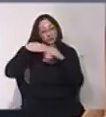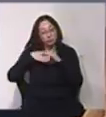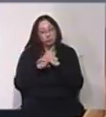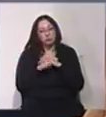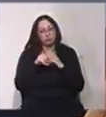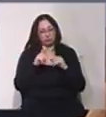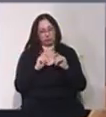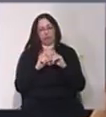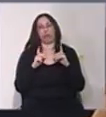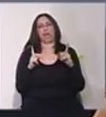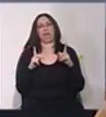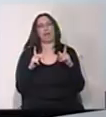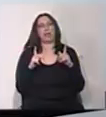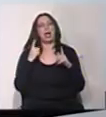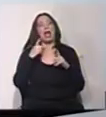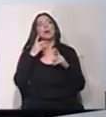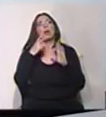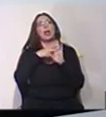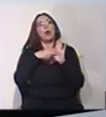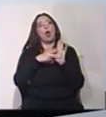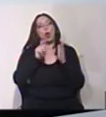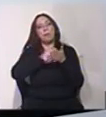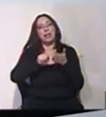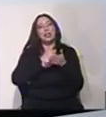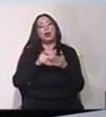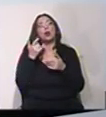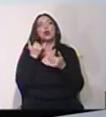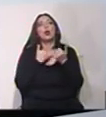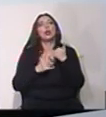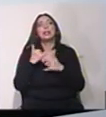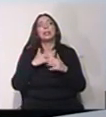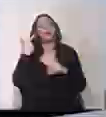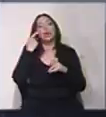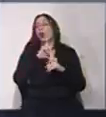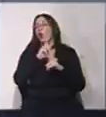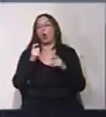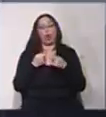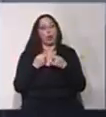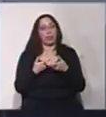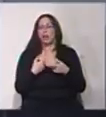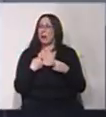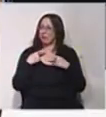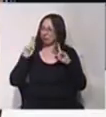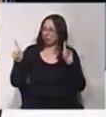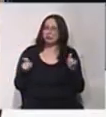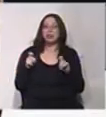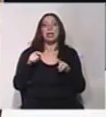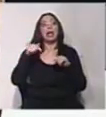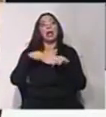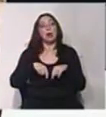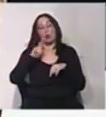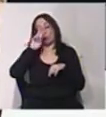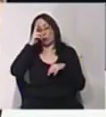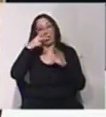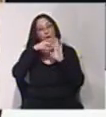muy impresionada porque hay una norma escrita que noticias de suicidio no se dan. Uh-huh. Y sí, siempre me intrigó eso. En Uruguay, sin haber una